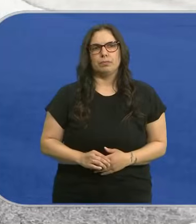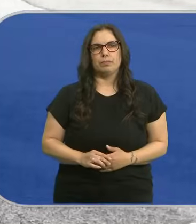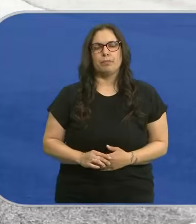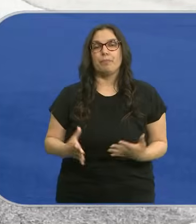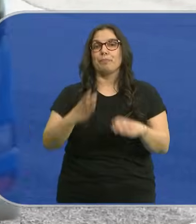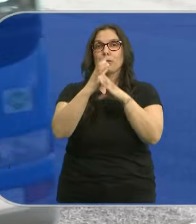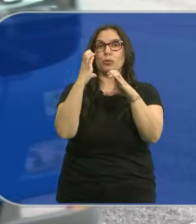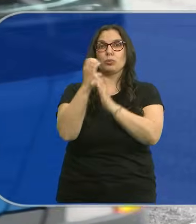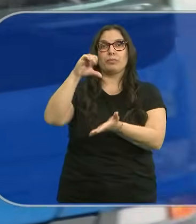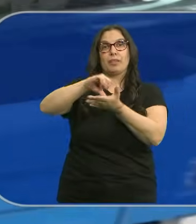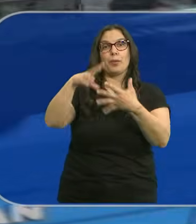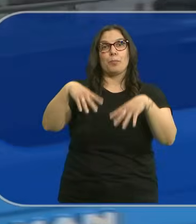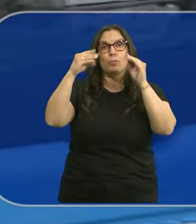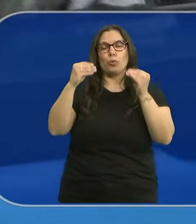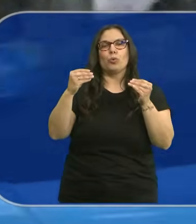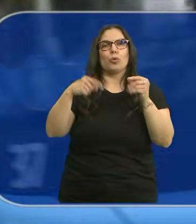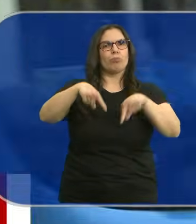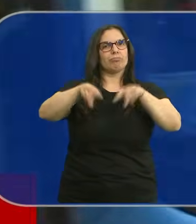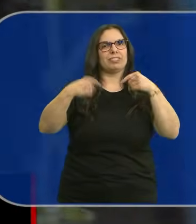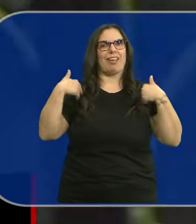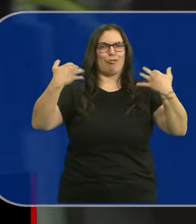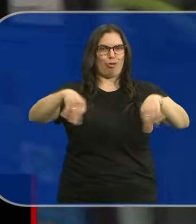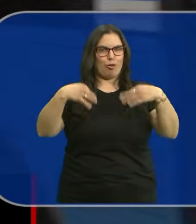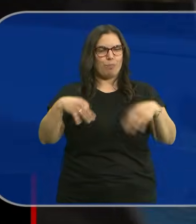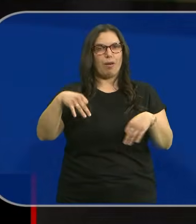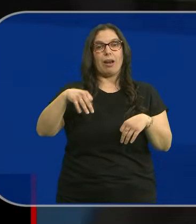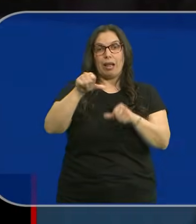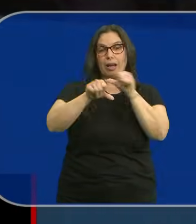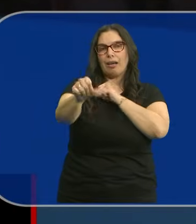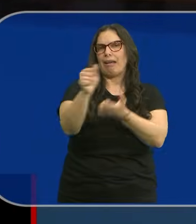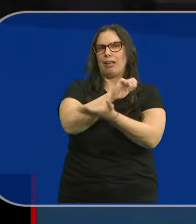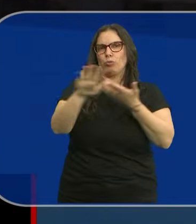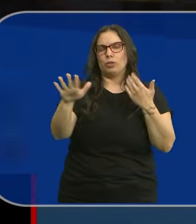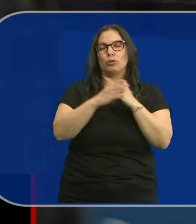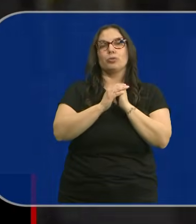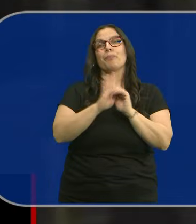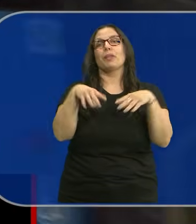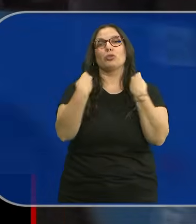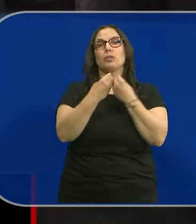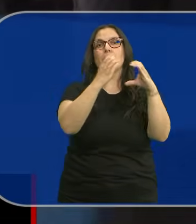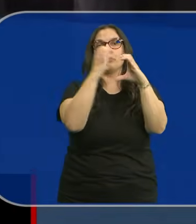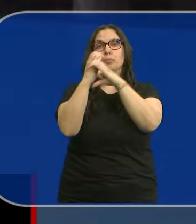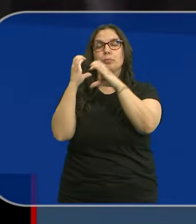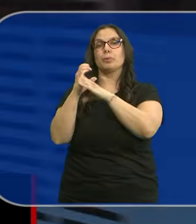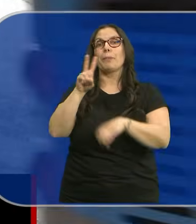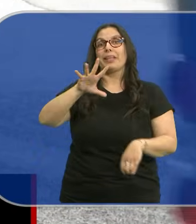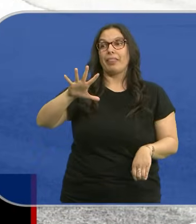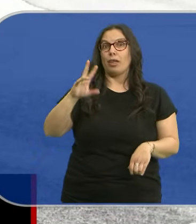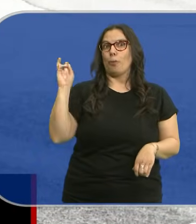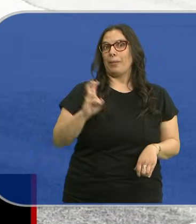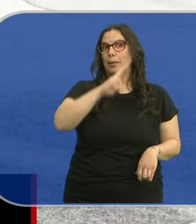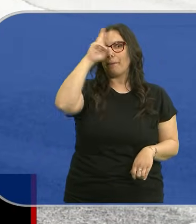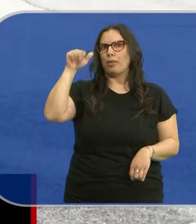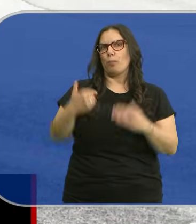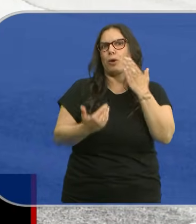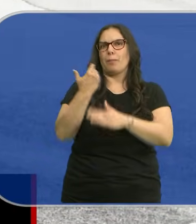Los autobuses urbanos de Burgos ya circulan con normalidad y desde hoy son gratuitos. 25 de los 40 vehículos llegados de Madrid se han incorporado